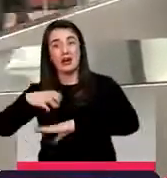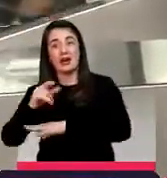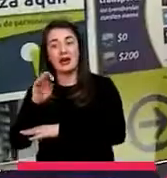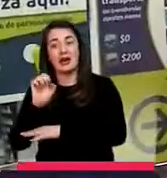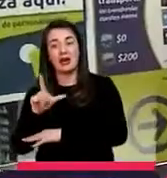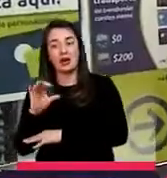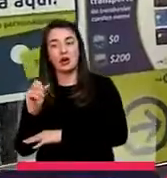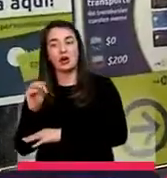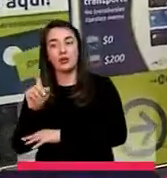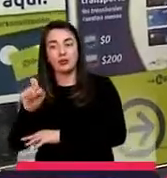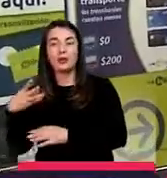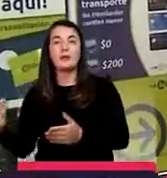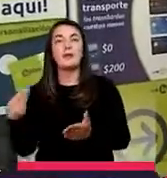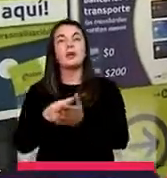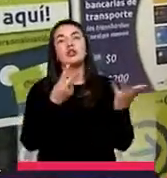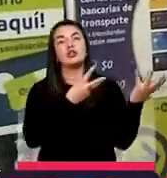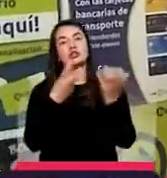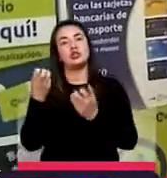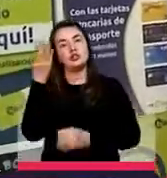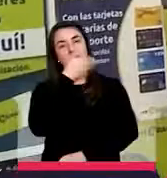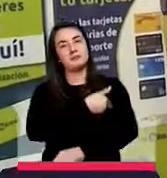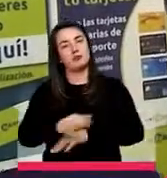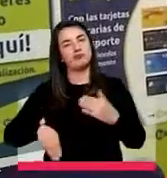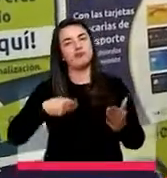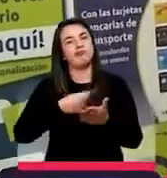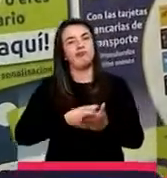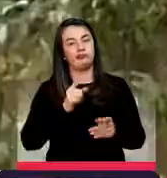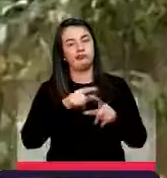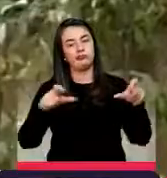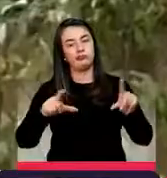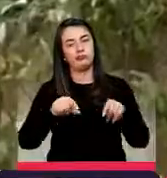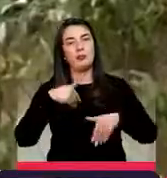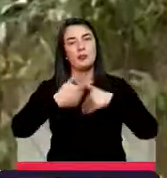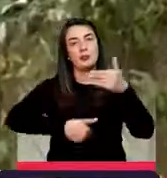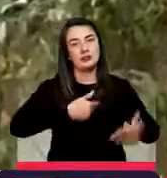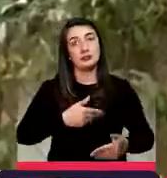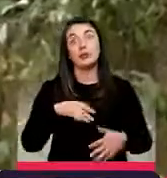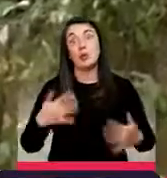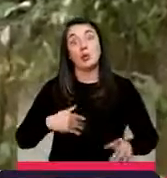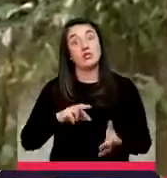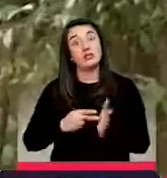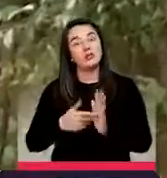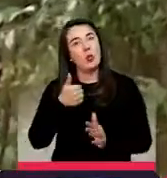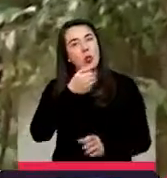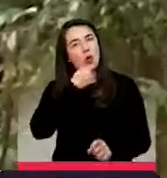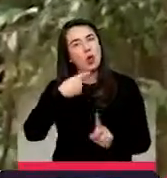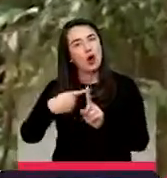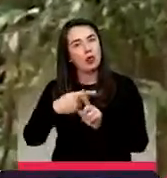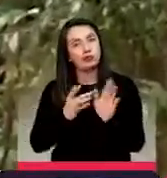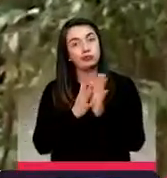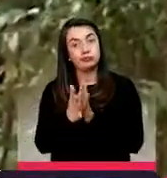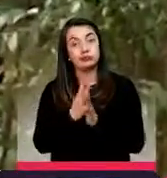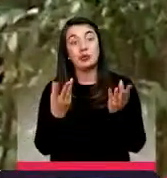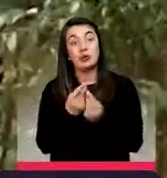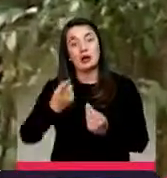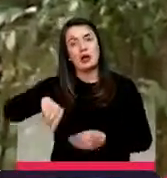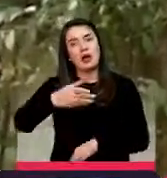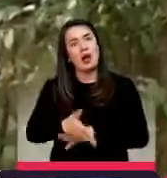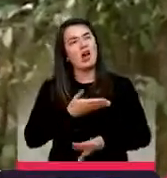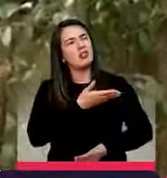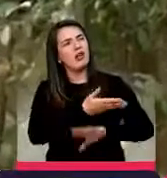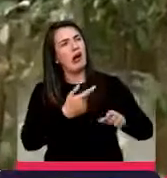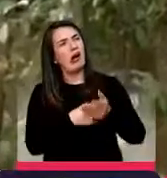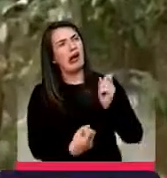que pagar cerca de 800 millones por los costos del proceso. Esta es una gran noticia, puesto que este concesionario reclamaba perjuicios